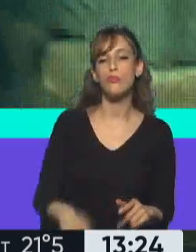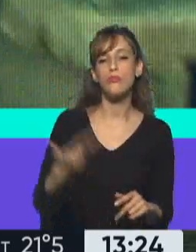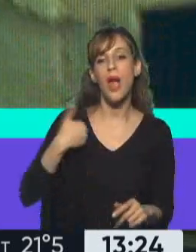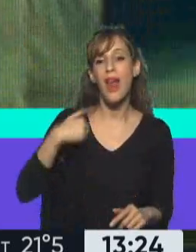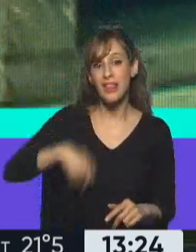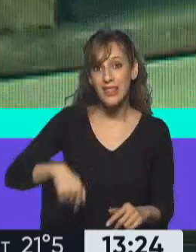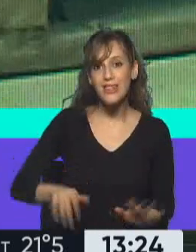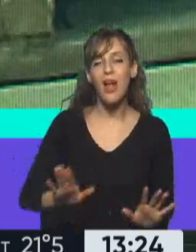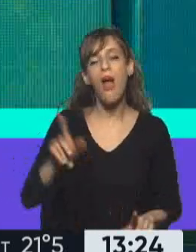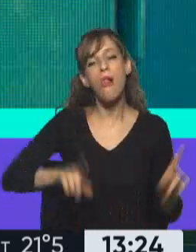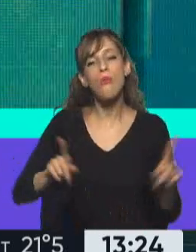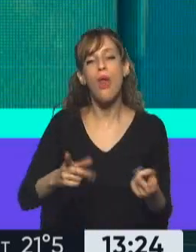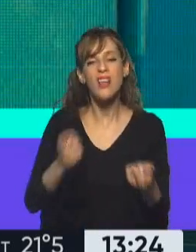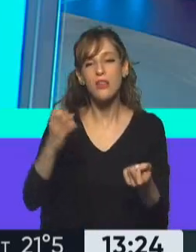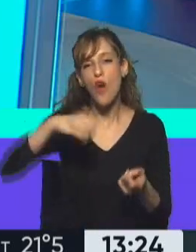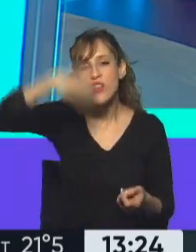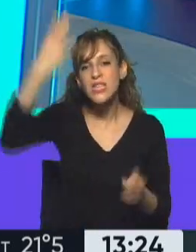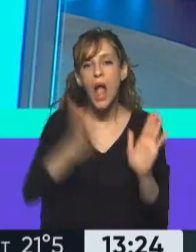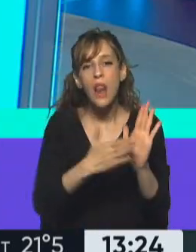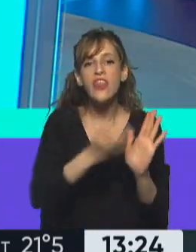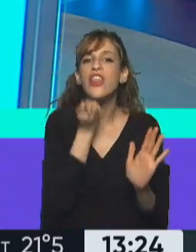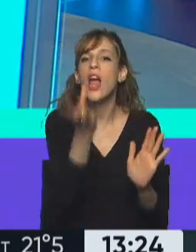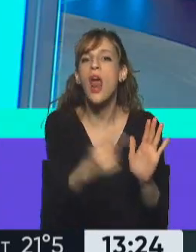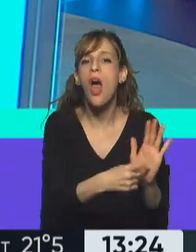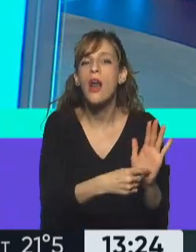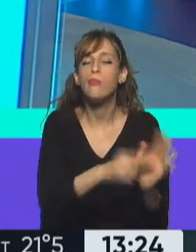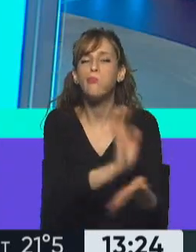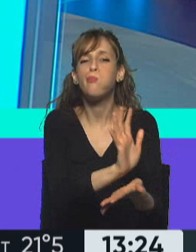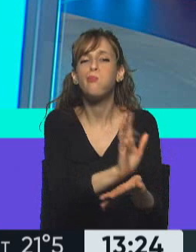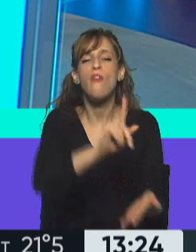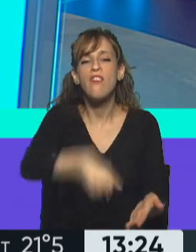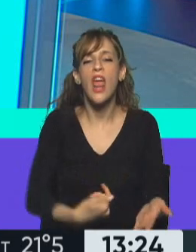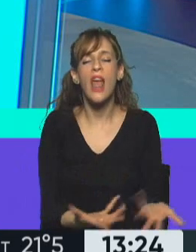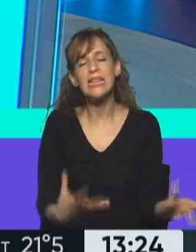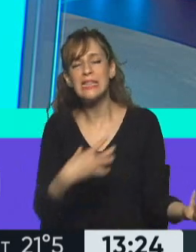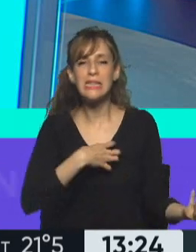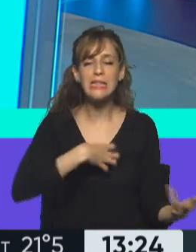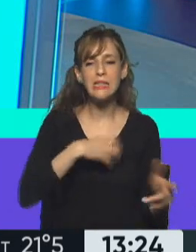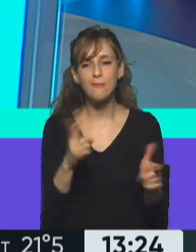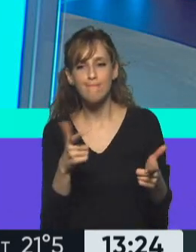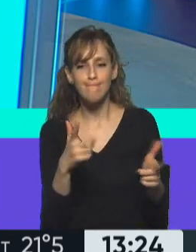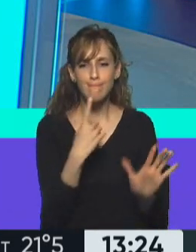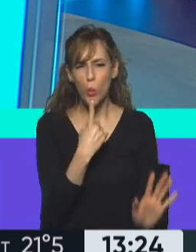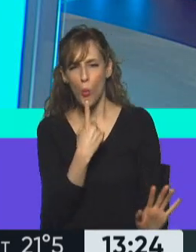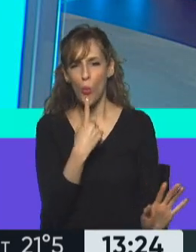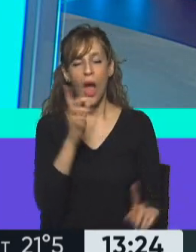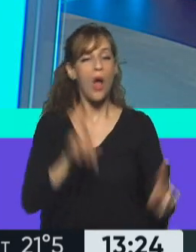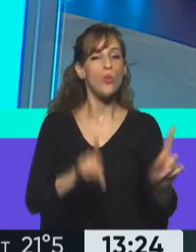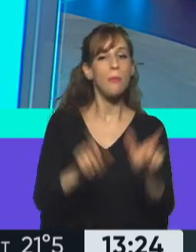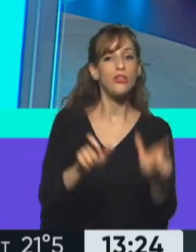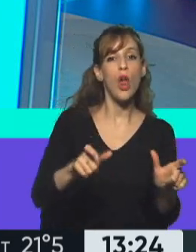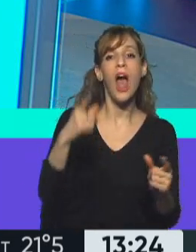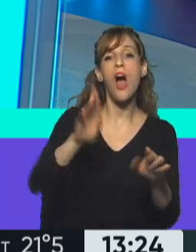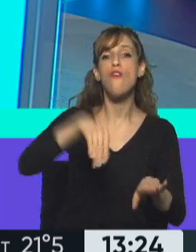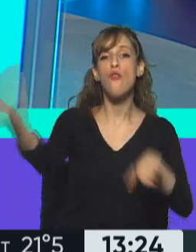algunas oportunidades una sensación de desconfianza, ¿no? Porque hay algunos sectores que dicen, bueno, blanqueo, los que tienen capitales en el exterior,